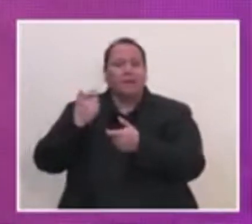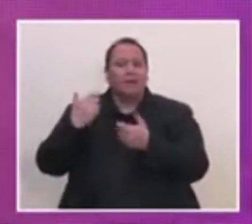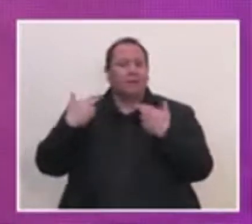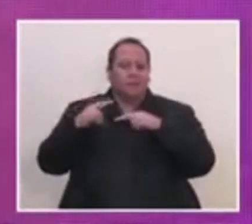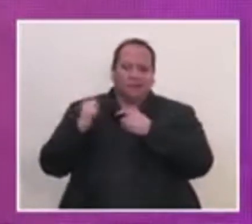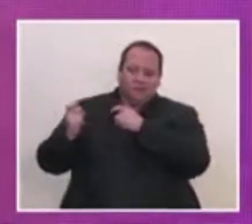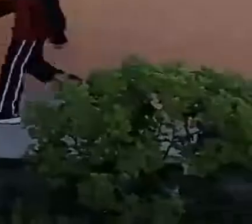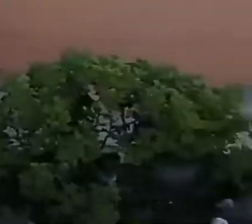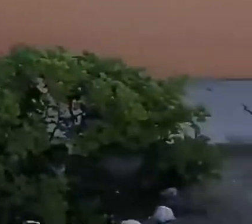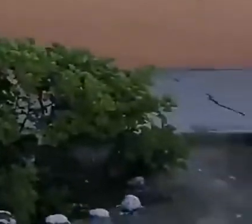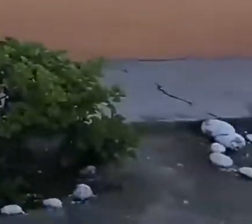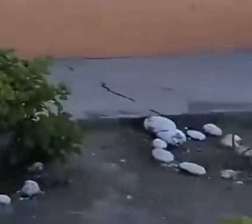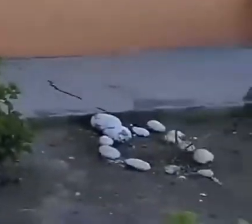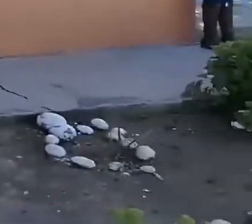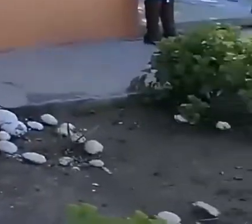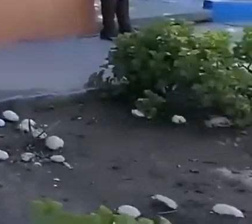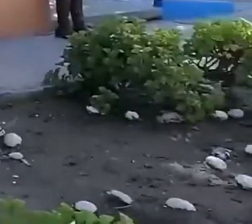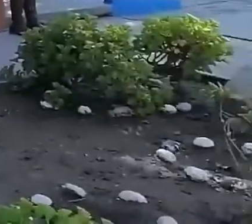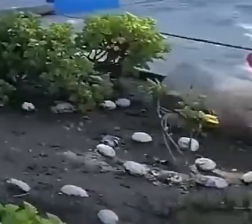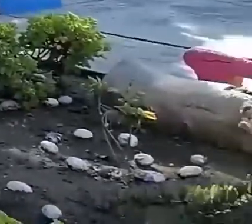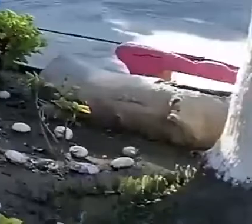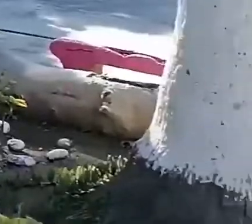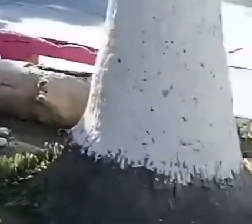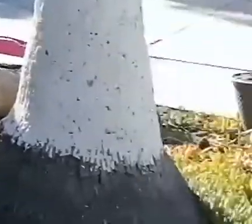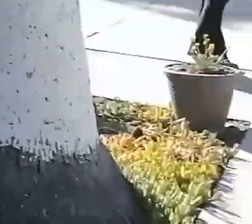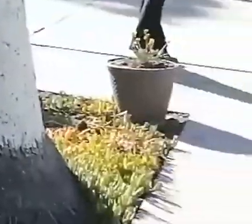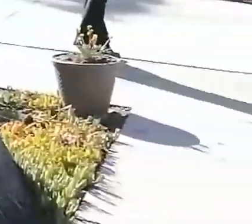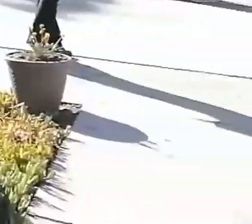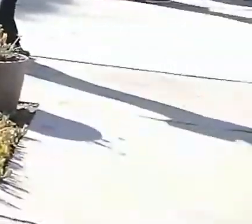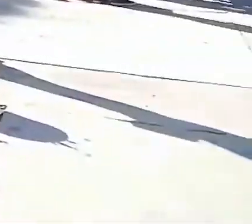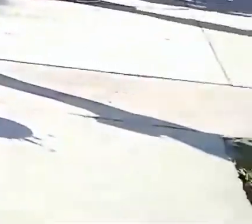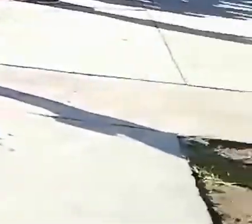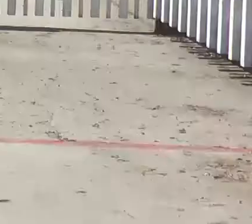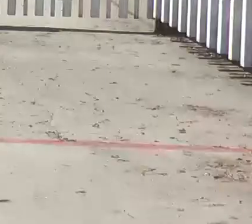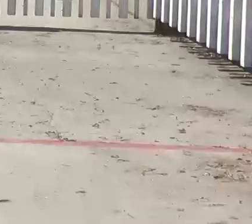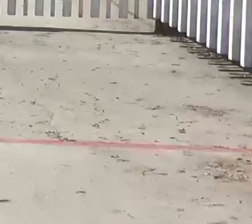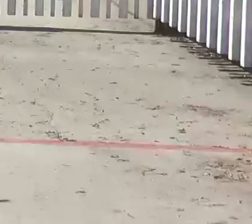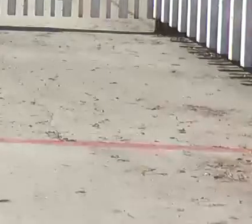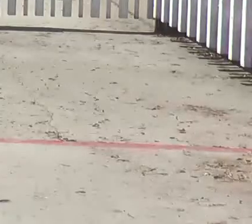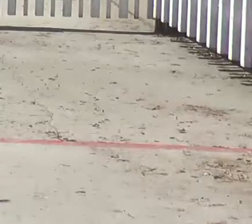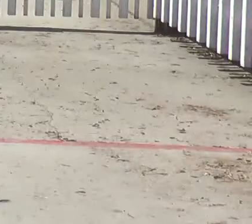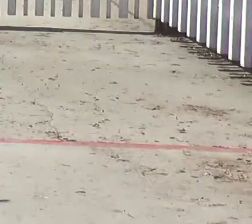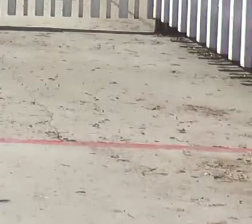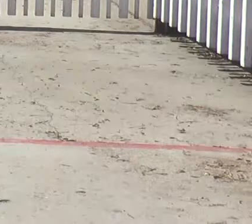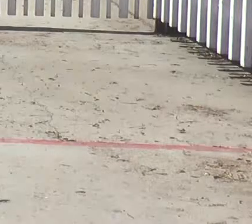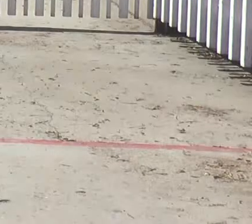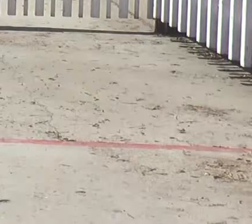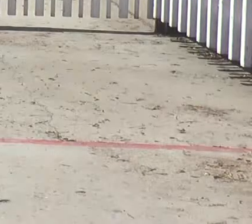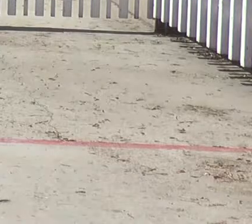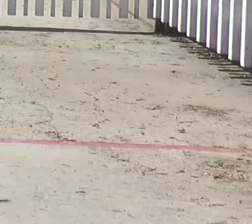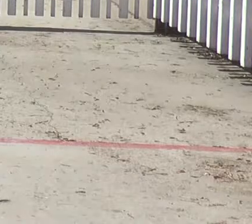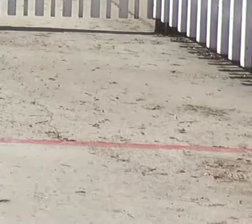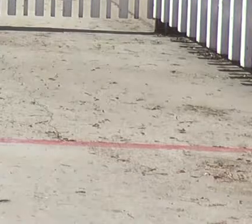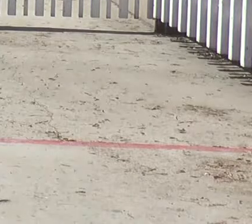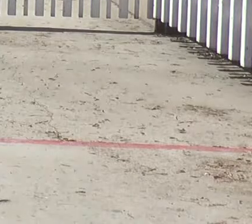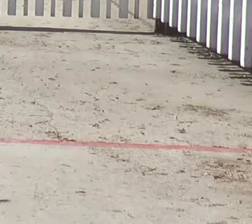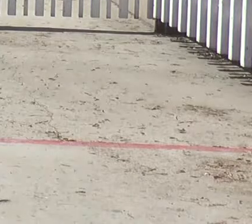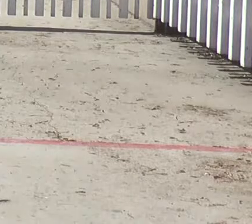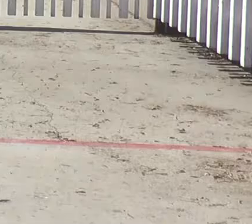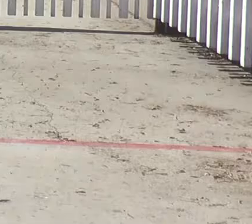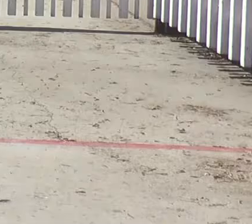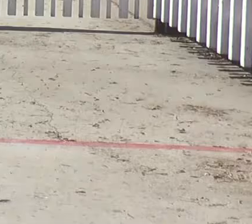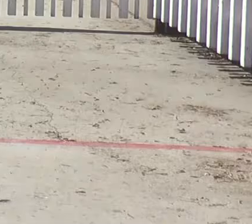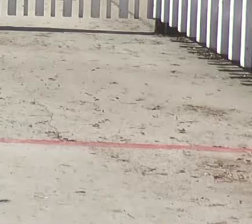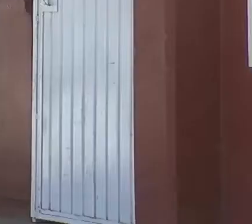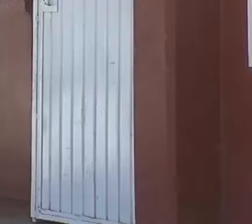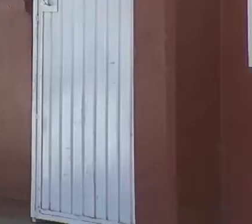los docentes y el apoyo de alimentos pero si la instrucción ya por el estado de baja california es reactivar es obligación de la